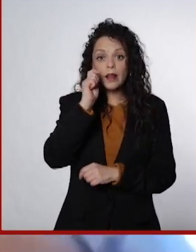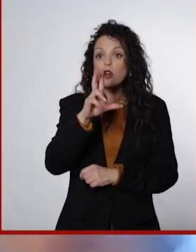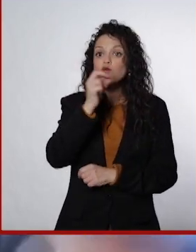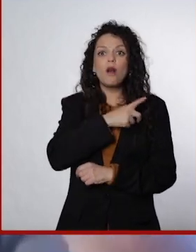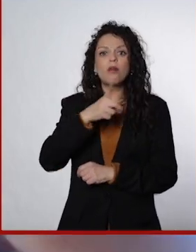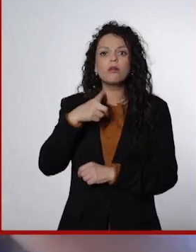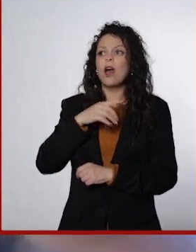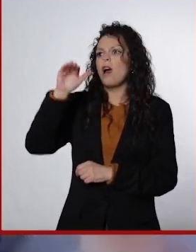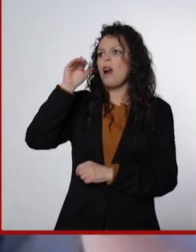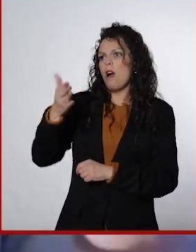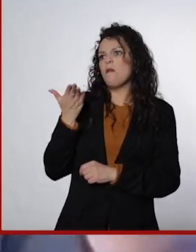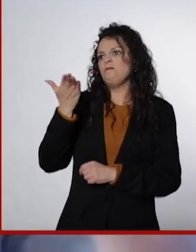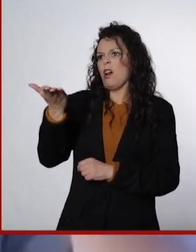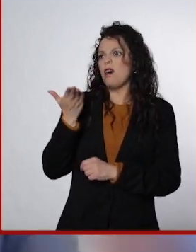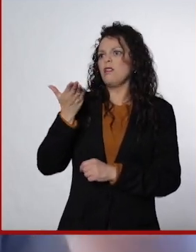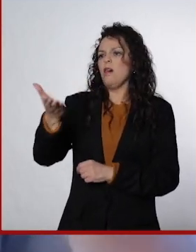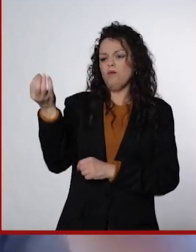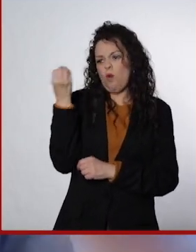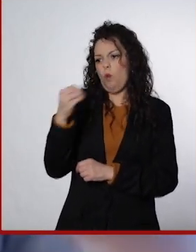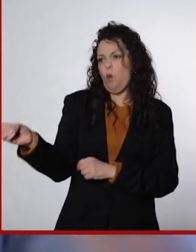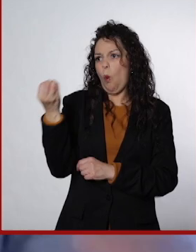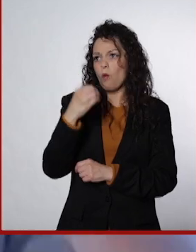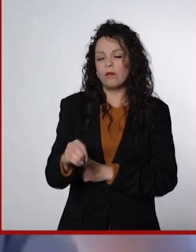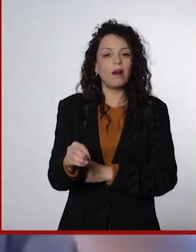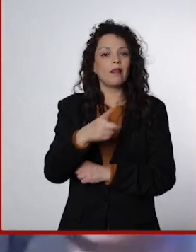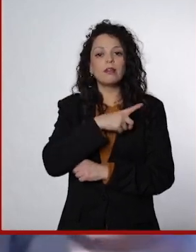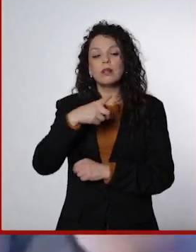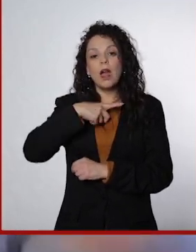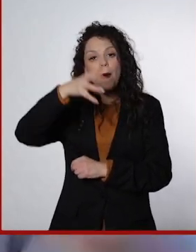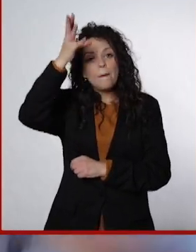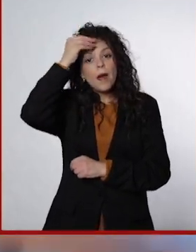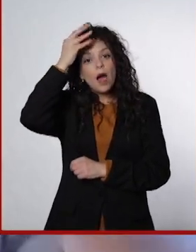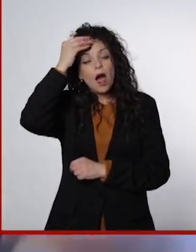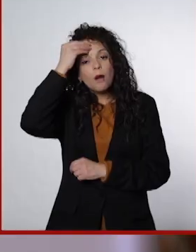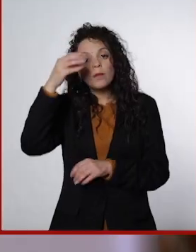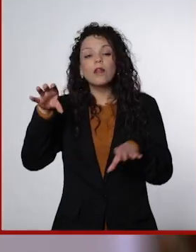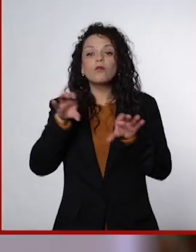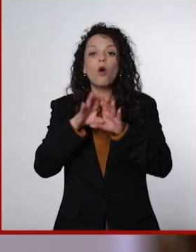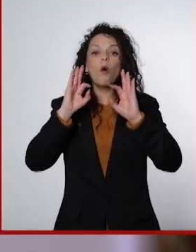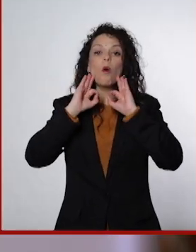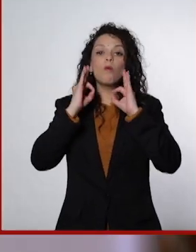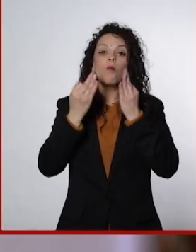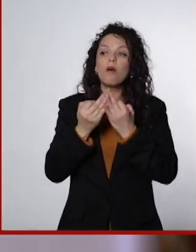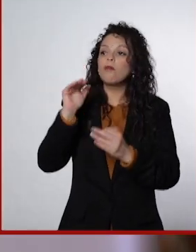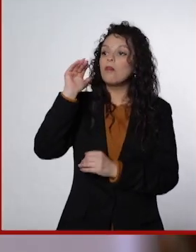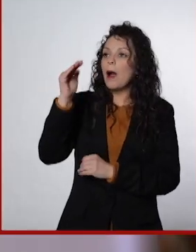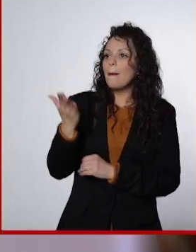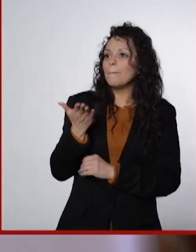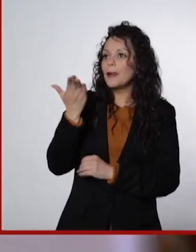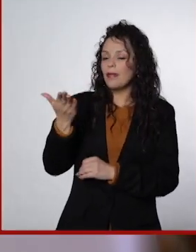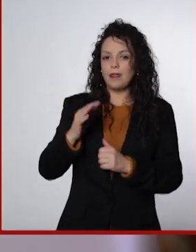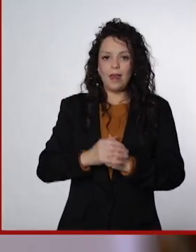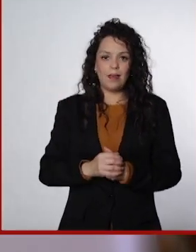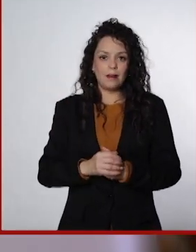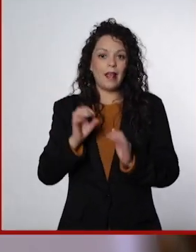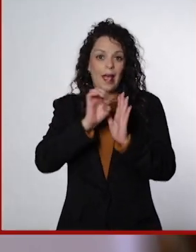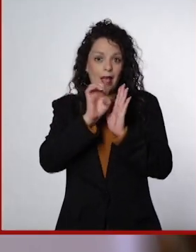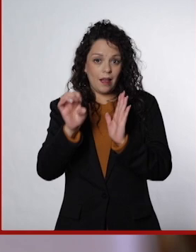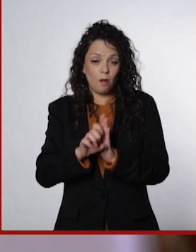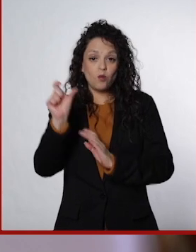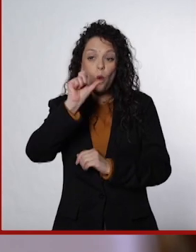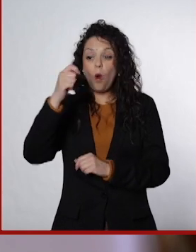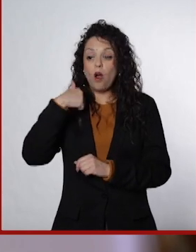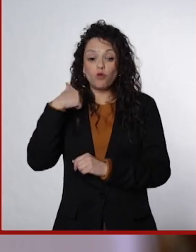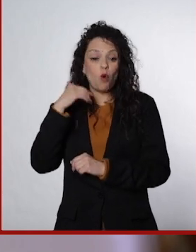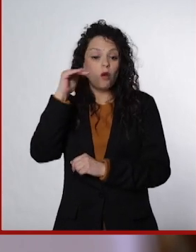exigencias, aprender a pedir las cosas de modo tal que sea tan invitante que Pamela cuando me oiga diga, claro Gerardo, lo voy a hacer porque